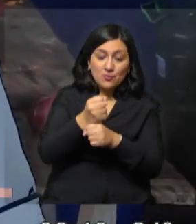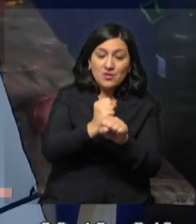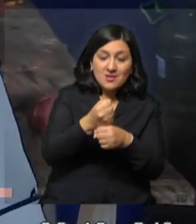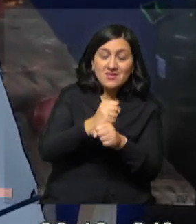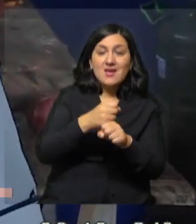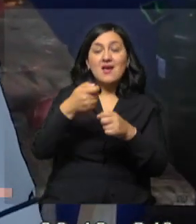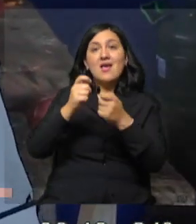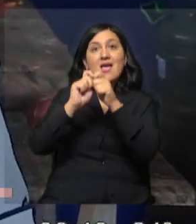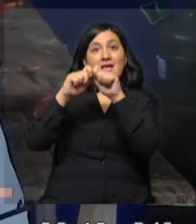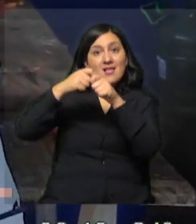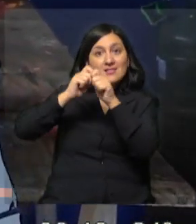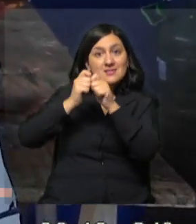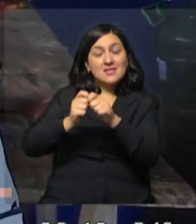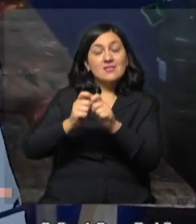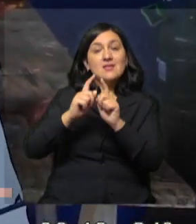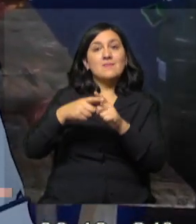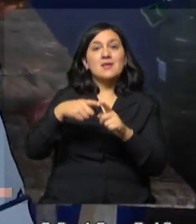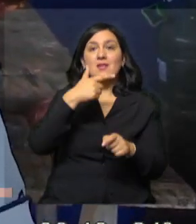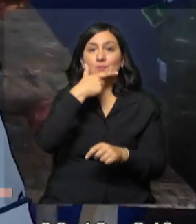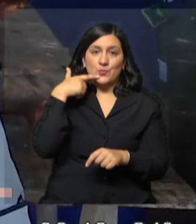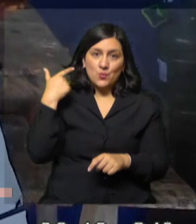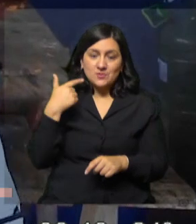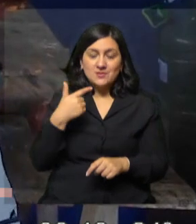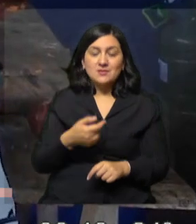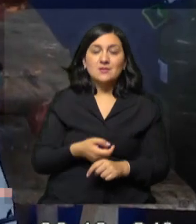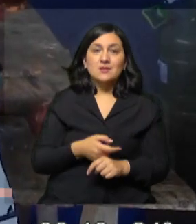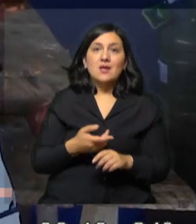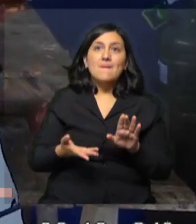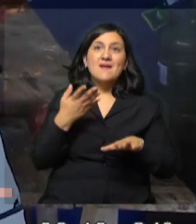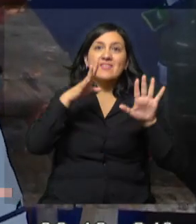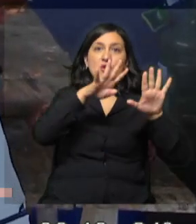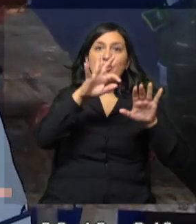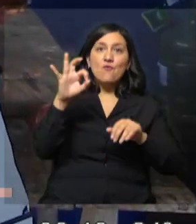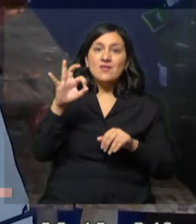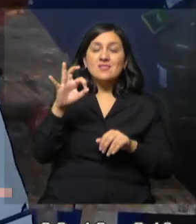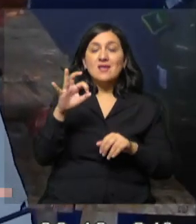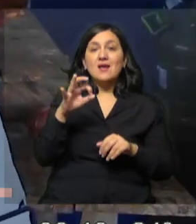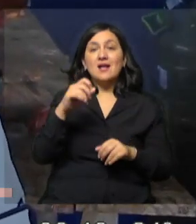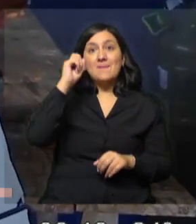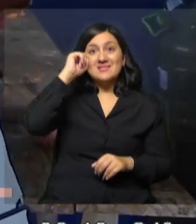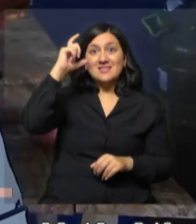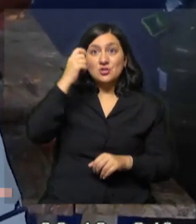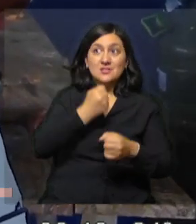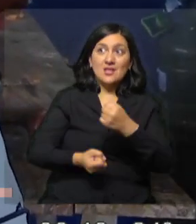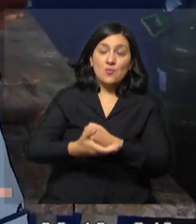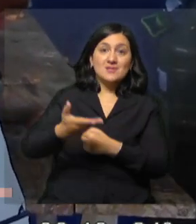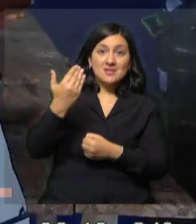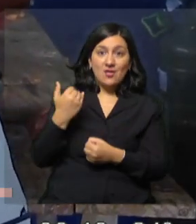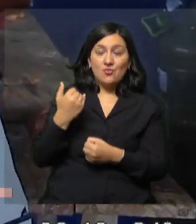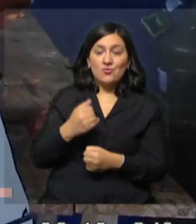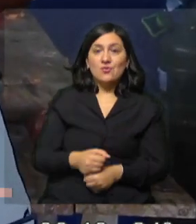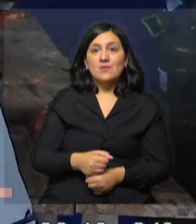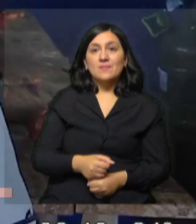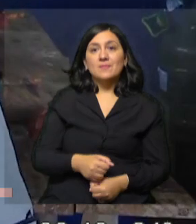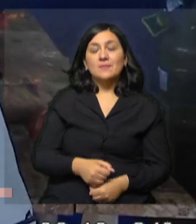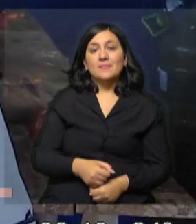electricidad y mermeladas. Y bueno, y tuvimos más de 90 capacitaciones el año pasado. Digo, y nos ha generado